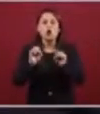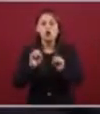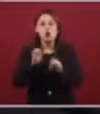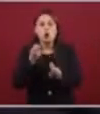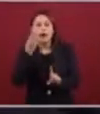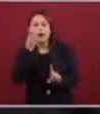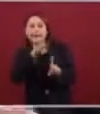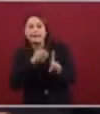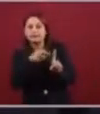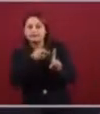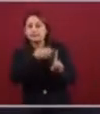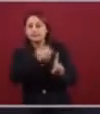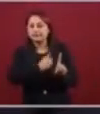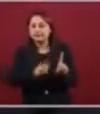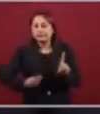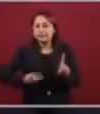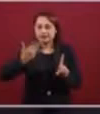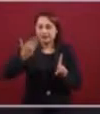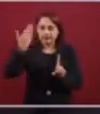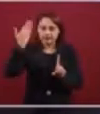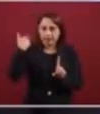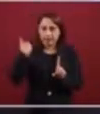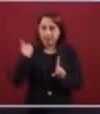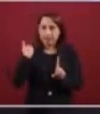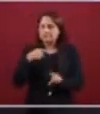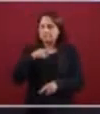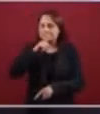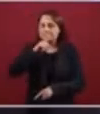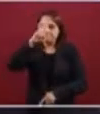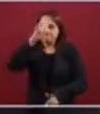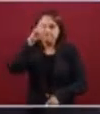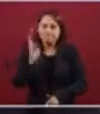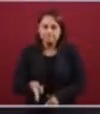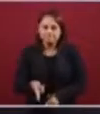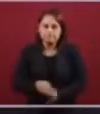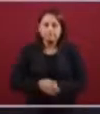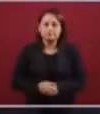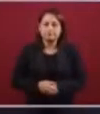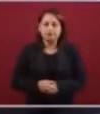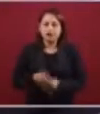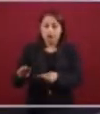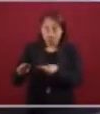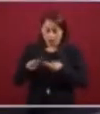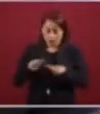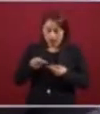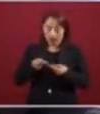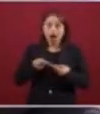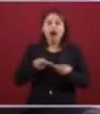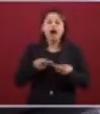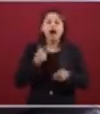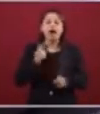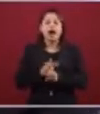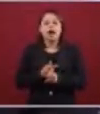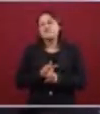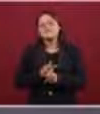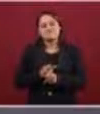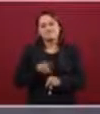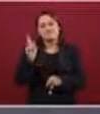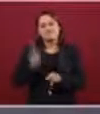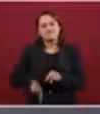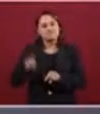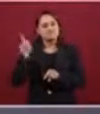críticas al presidente en turno. Nosotros desaparecimos esa figura, les dejamos muy